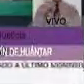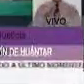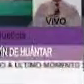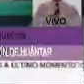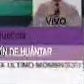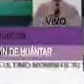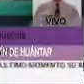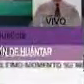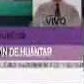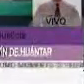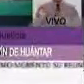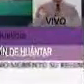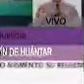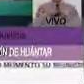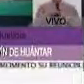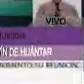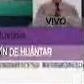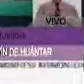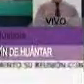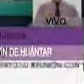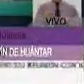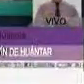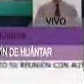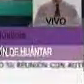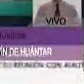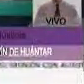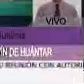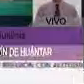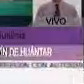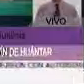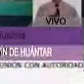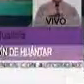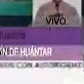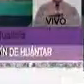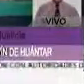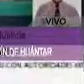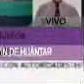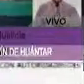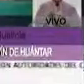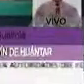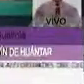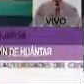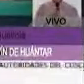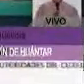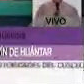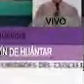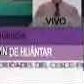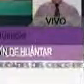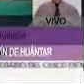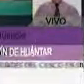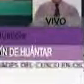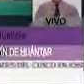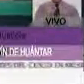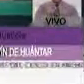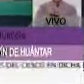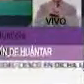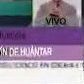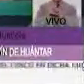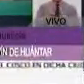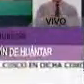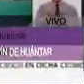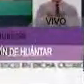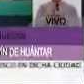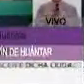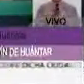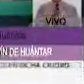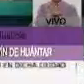yo haría lo mismo, es realizar todos los esfuerzos legales